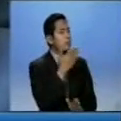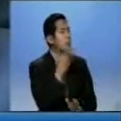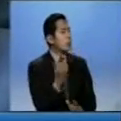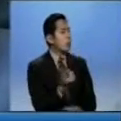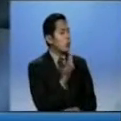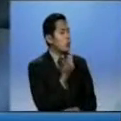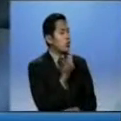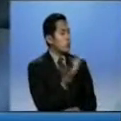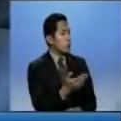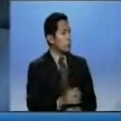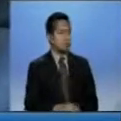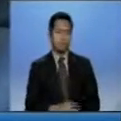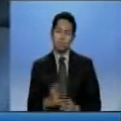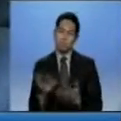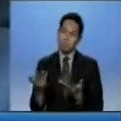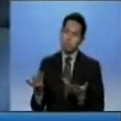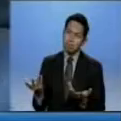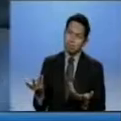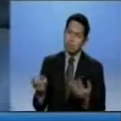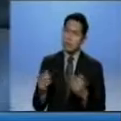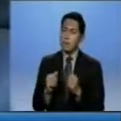Haber más